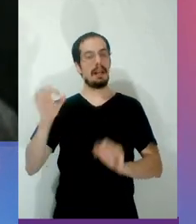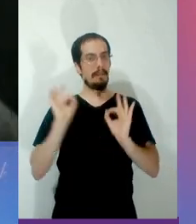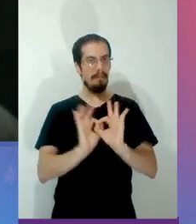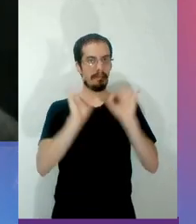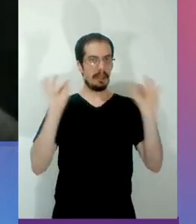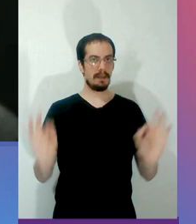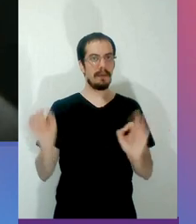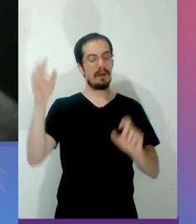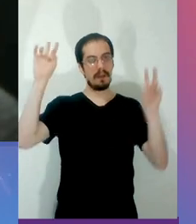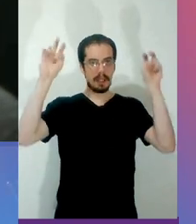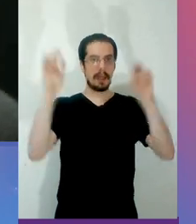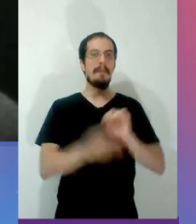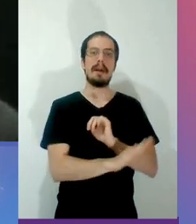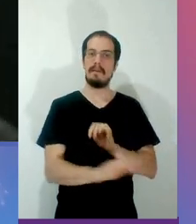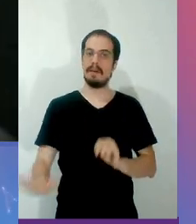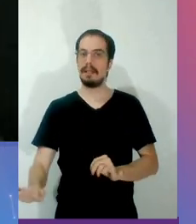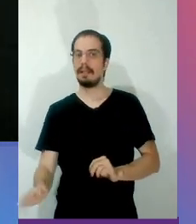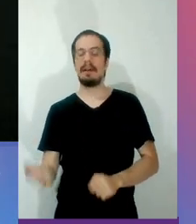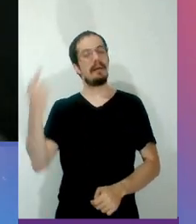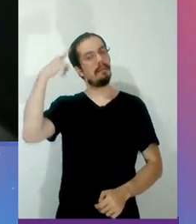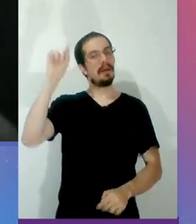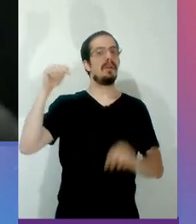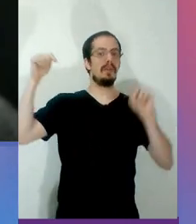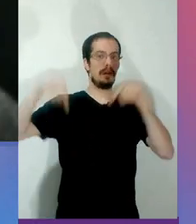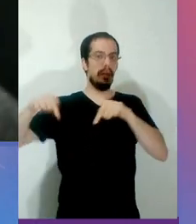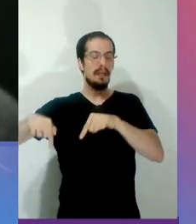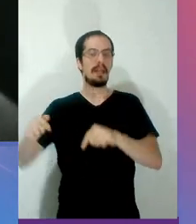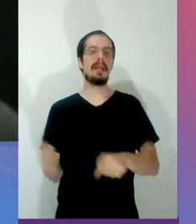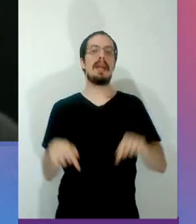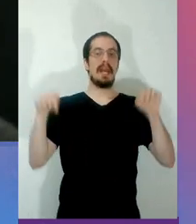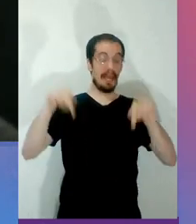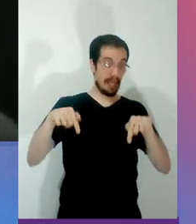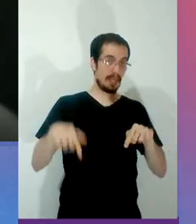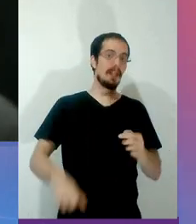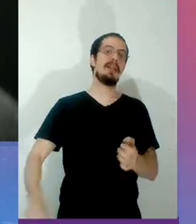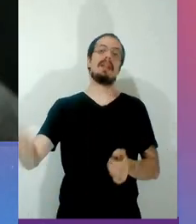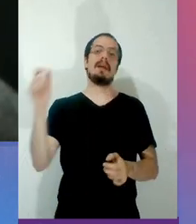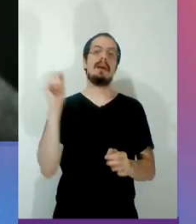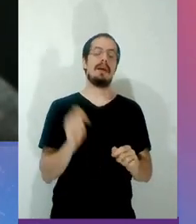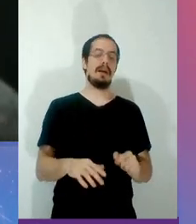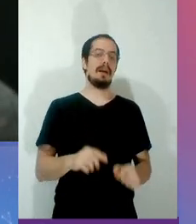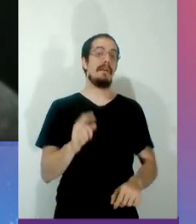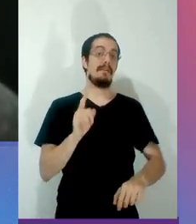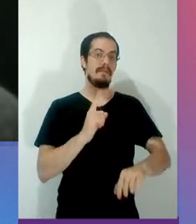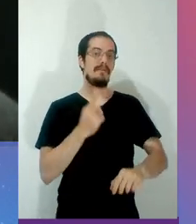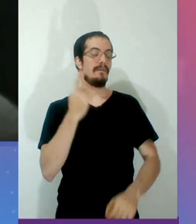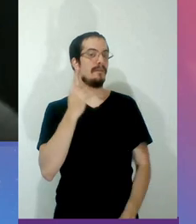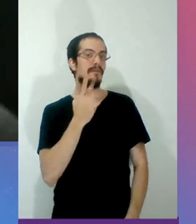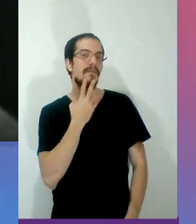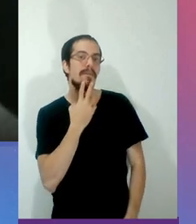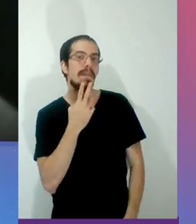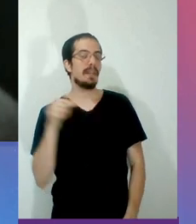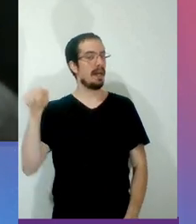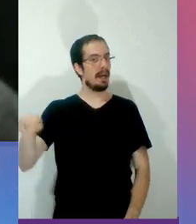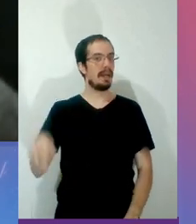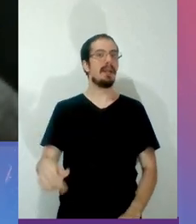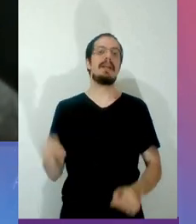duda que probablemente es este periodo de la vida, la infancia, la que genera las